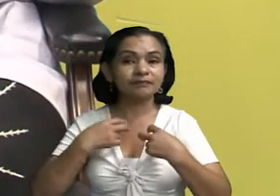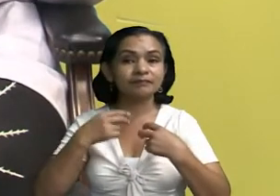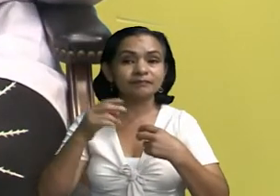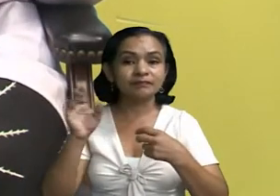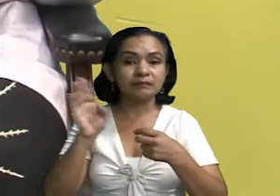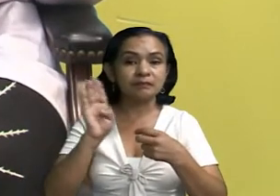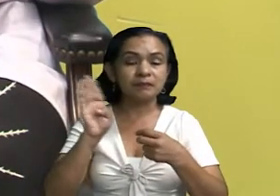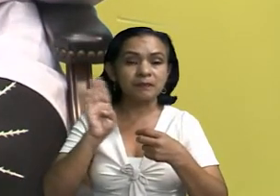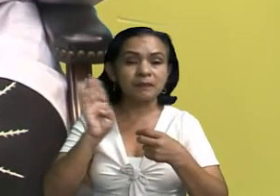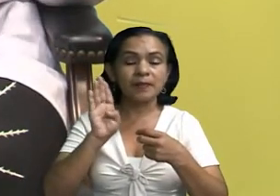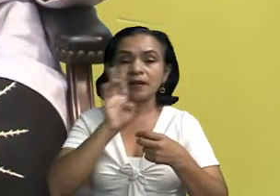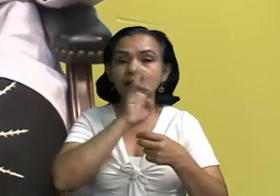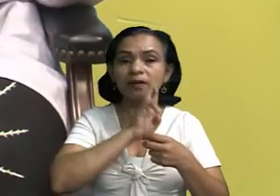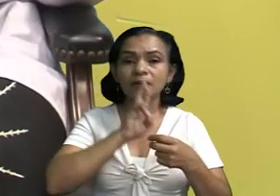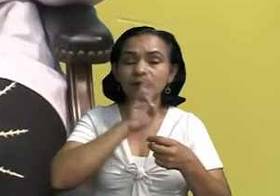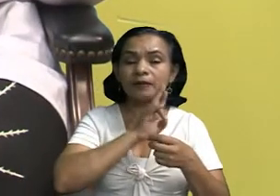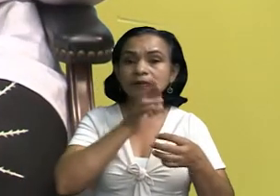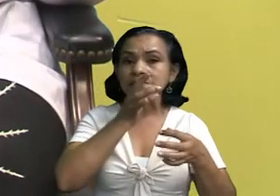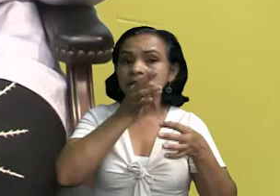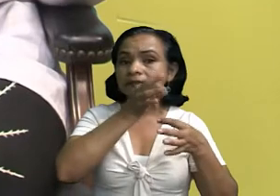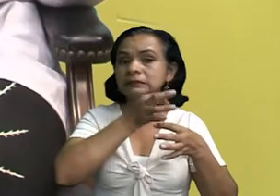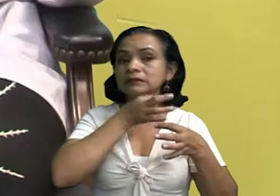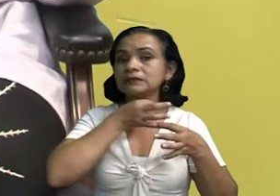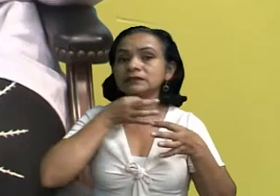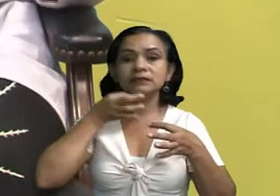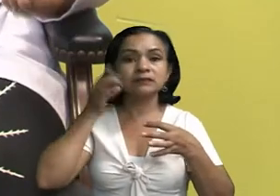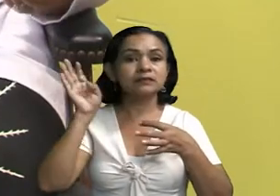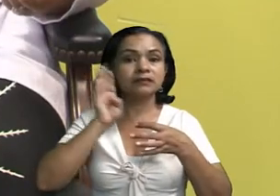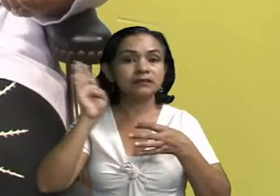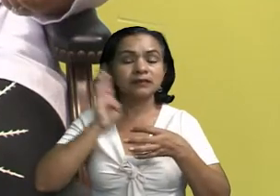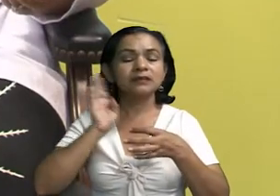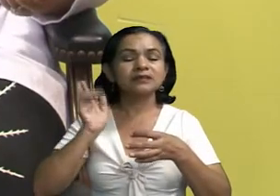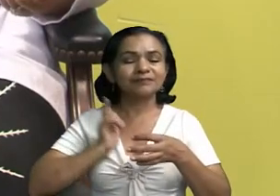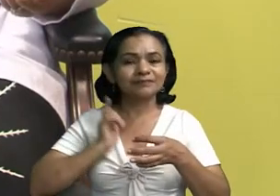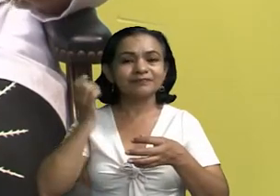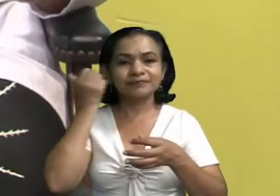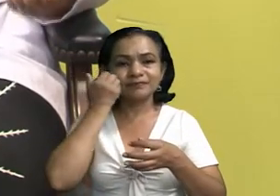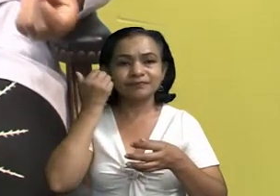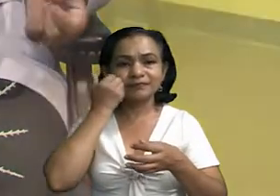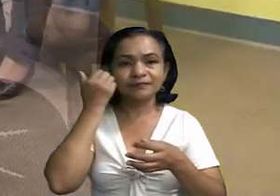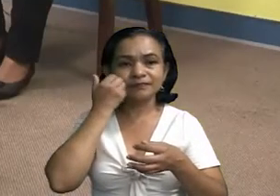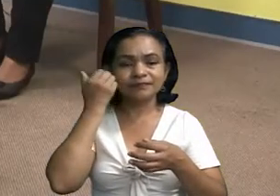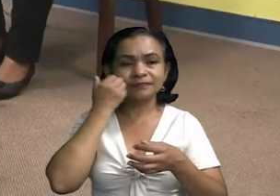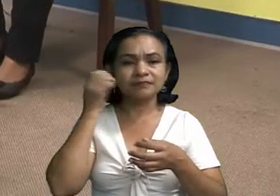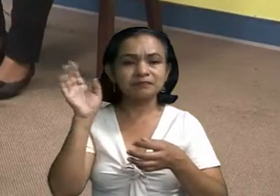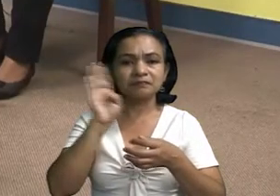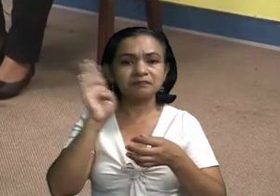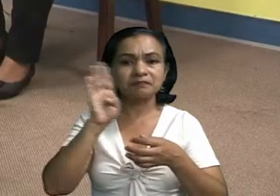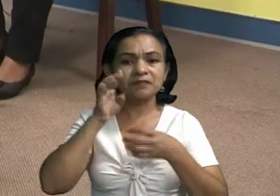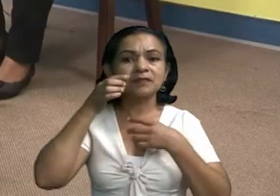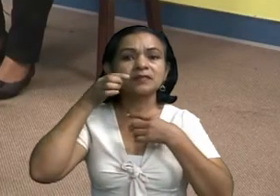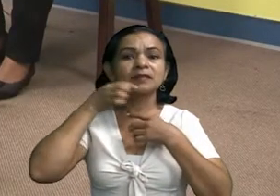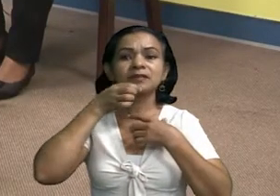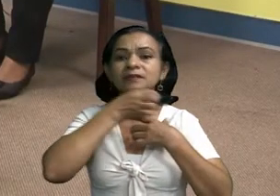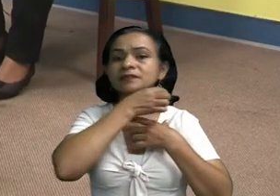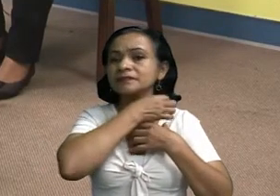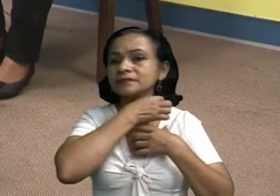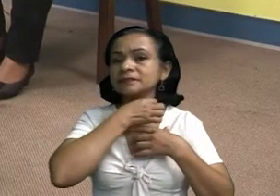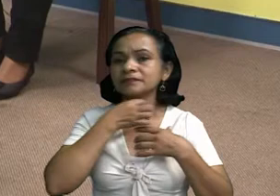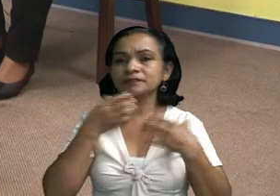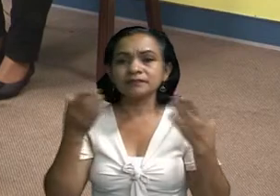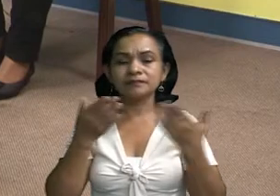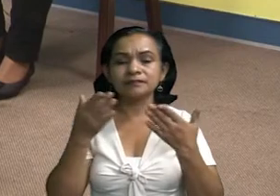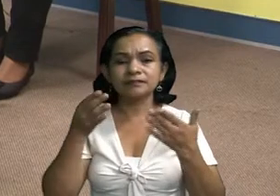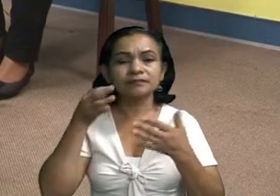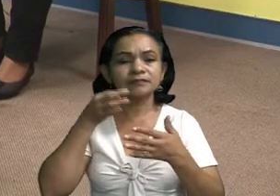placas blanquecinas grandes que nos indica que hay una bacteria ahí. Entonces, ¿Esa placa blanca es flema que...?